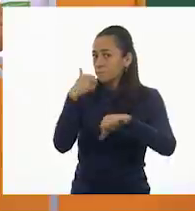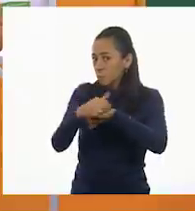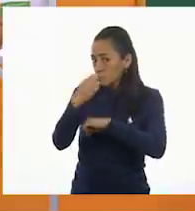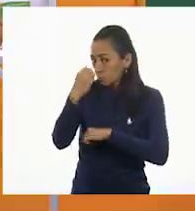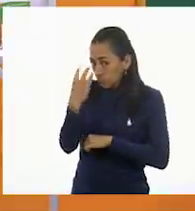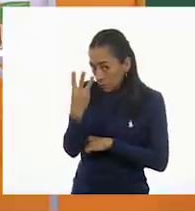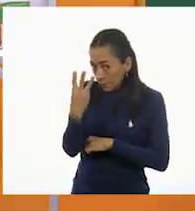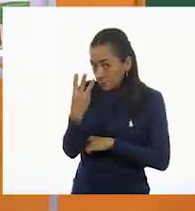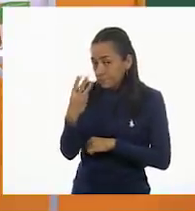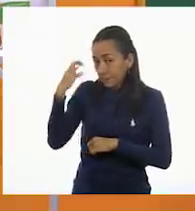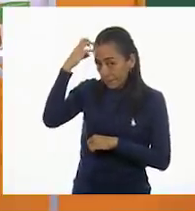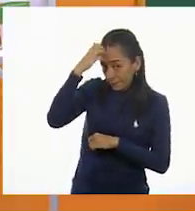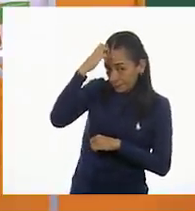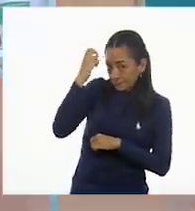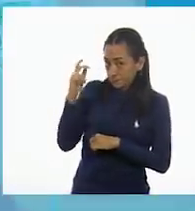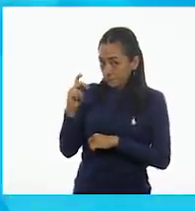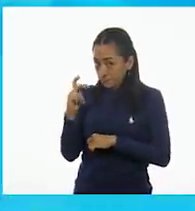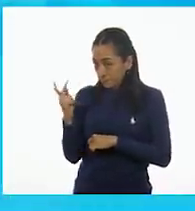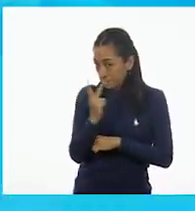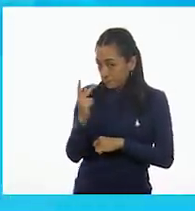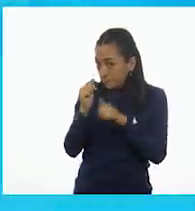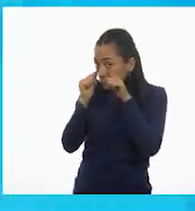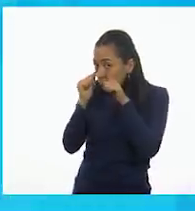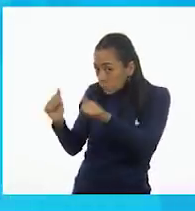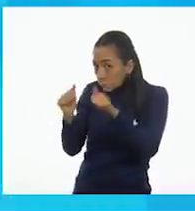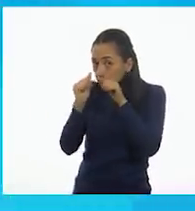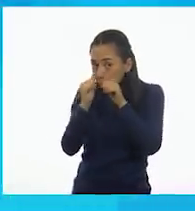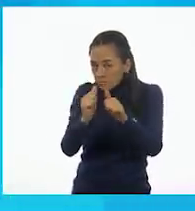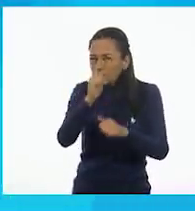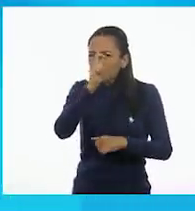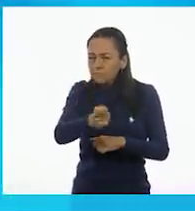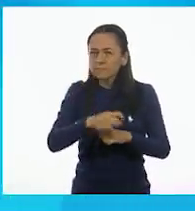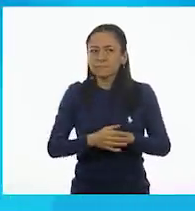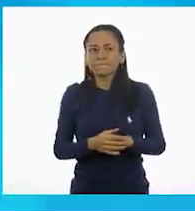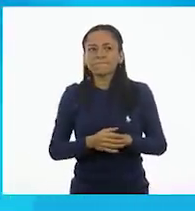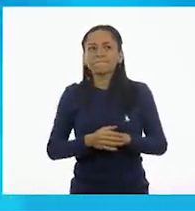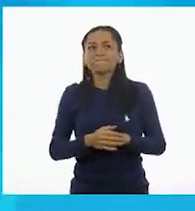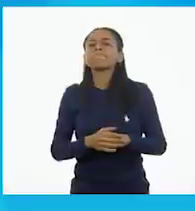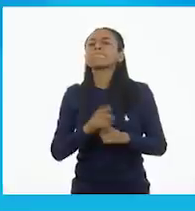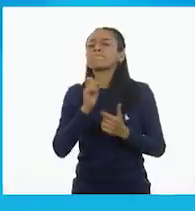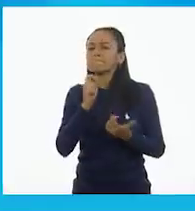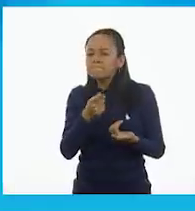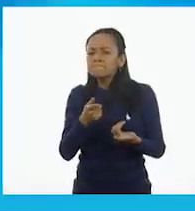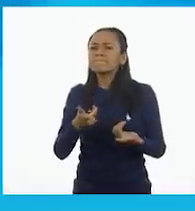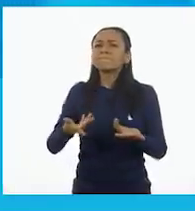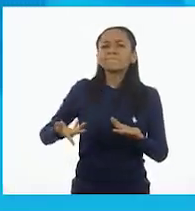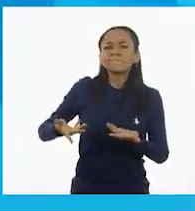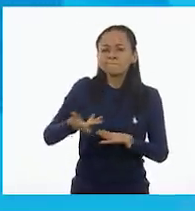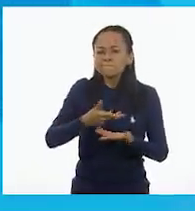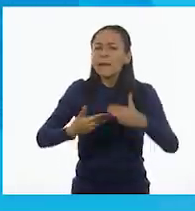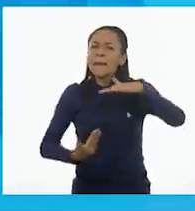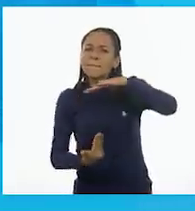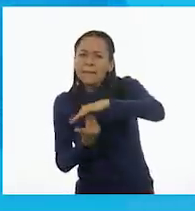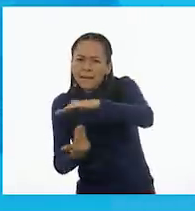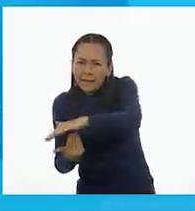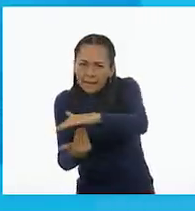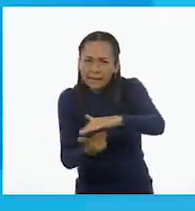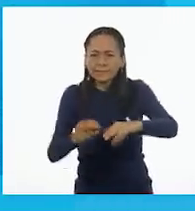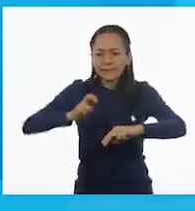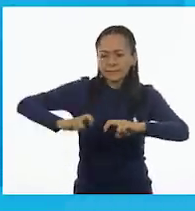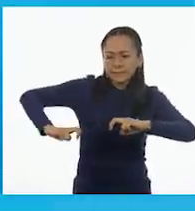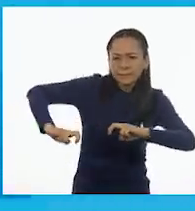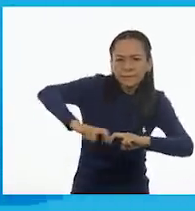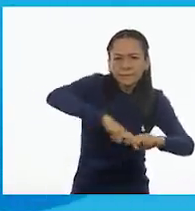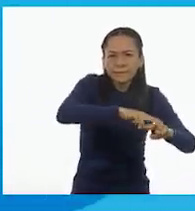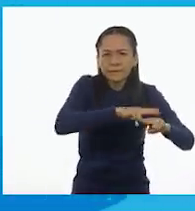Pepe y Panchito. Es opinar cómo organizar las mesas y las sillas en el salón